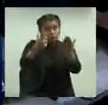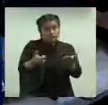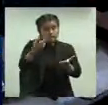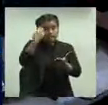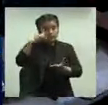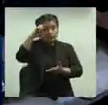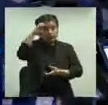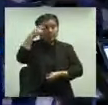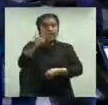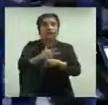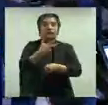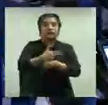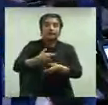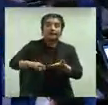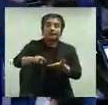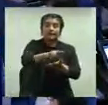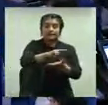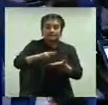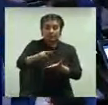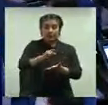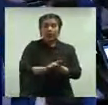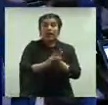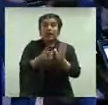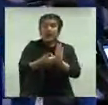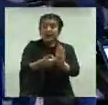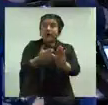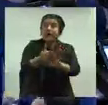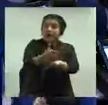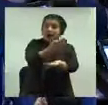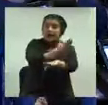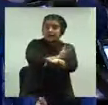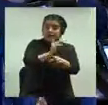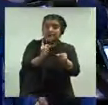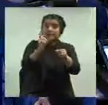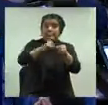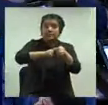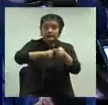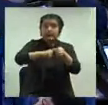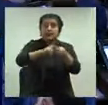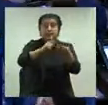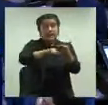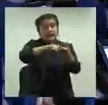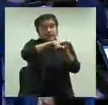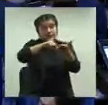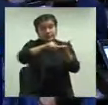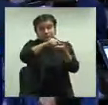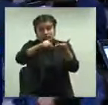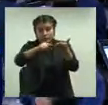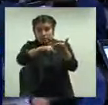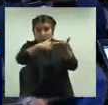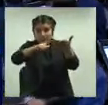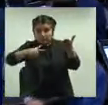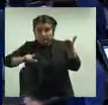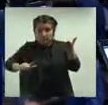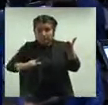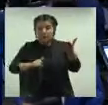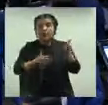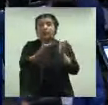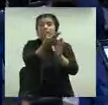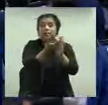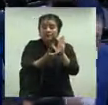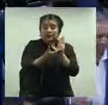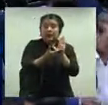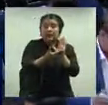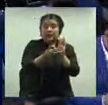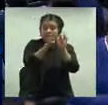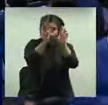Constitución Política de la República, previo a integrar la comisión de postulación que conformará la nómina